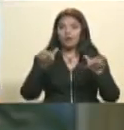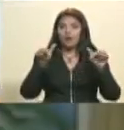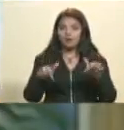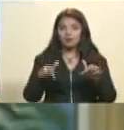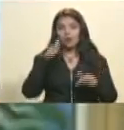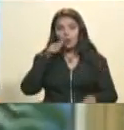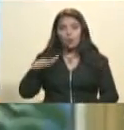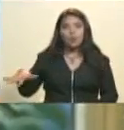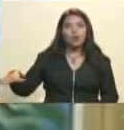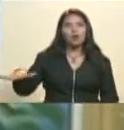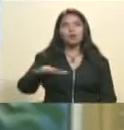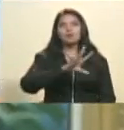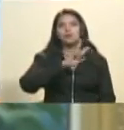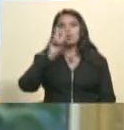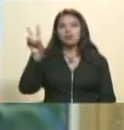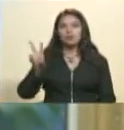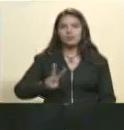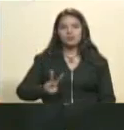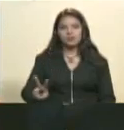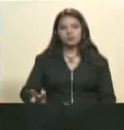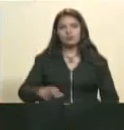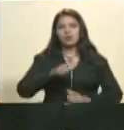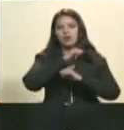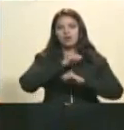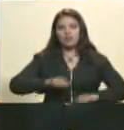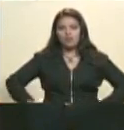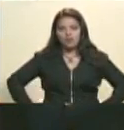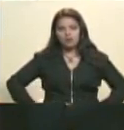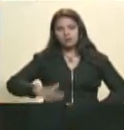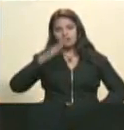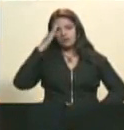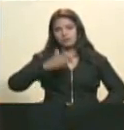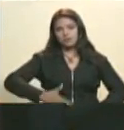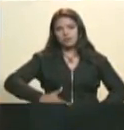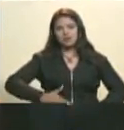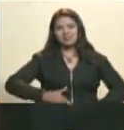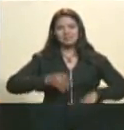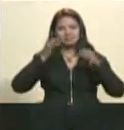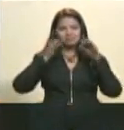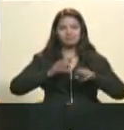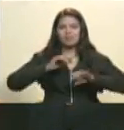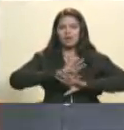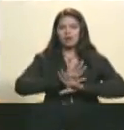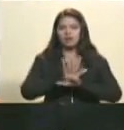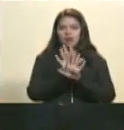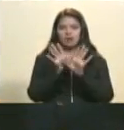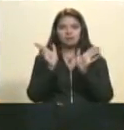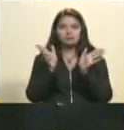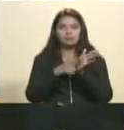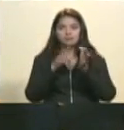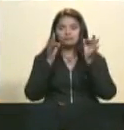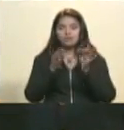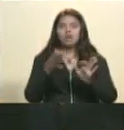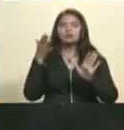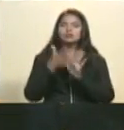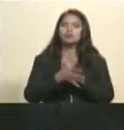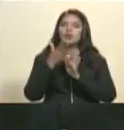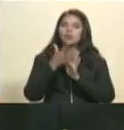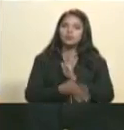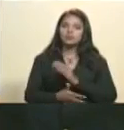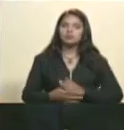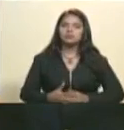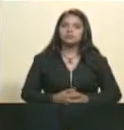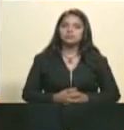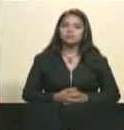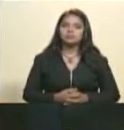de Venezuela, la Fuerza Armada Nacional Bolivariana, para fijar posición en cuanto